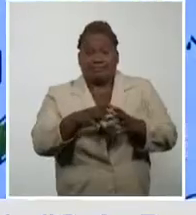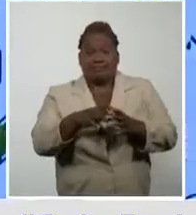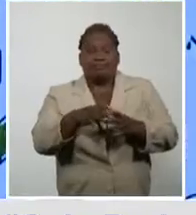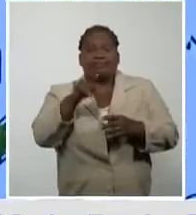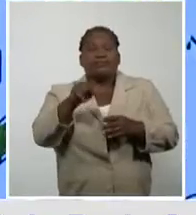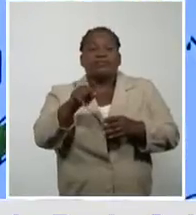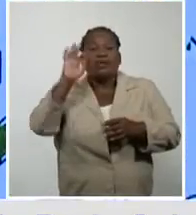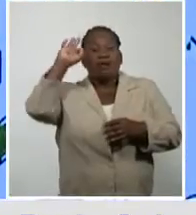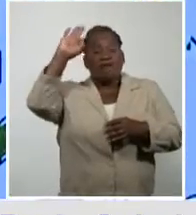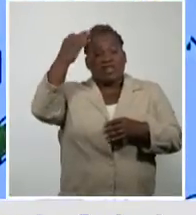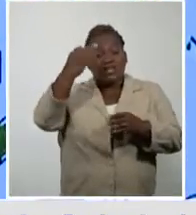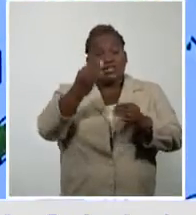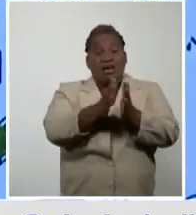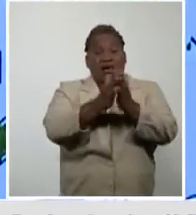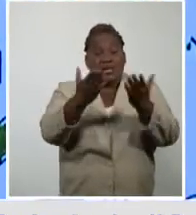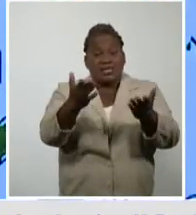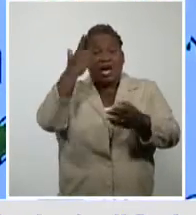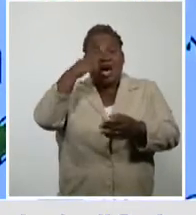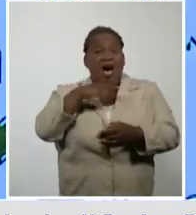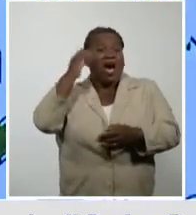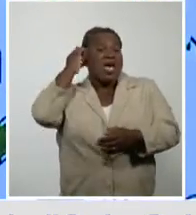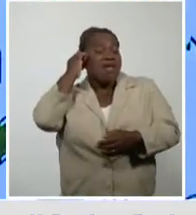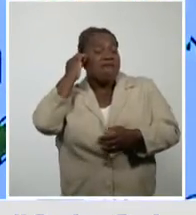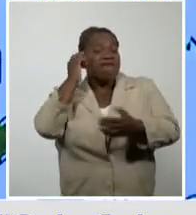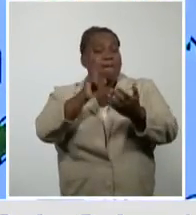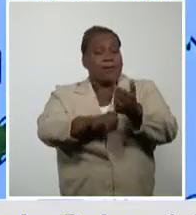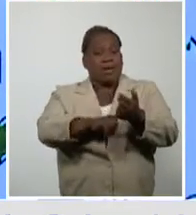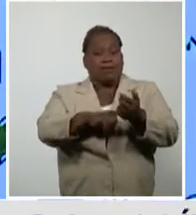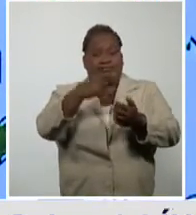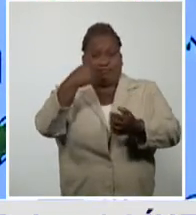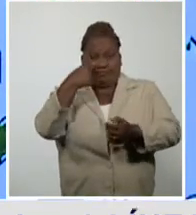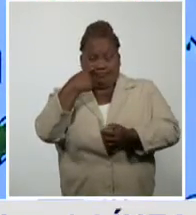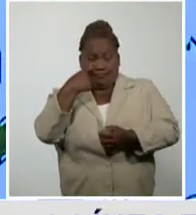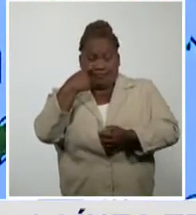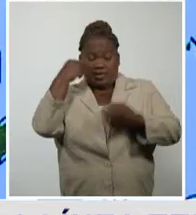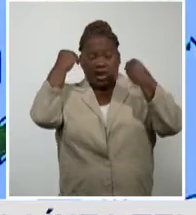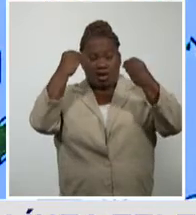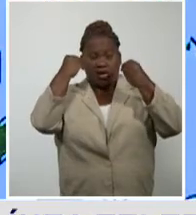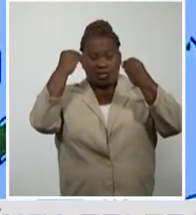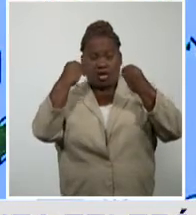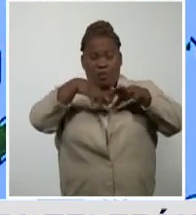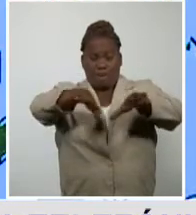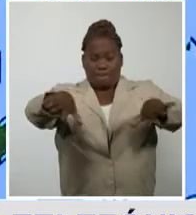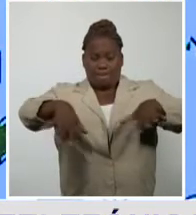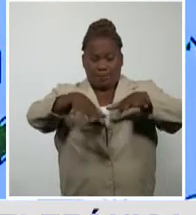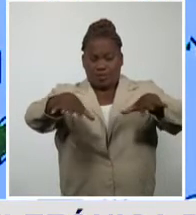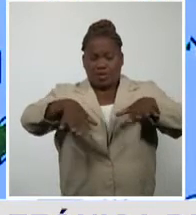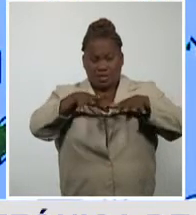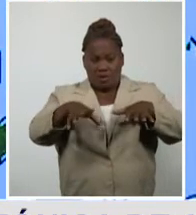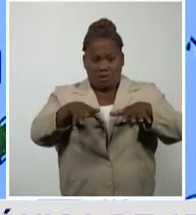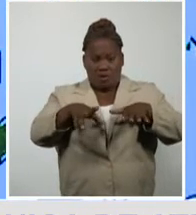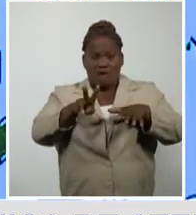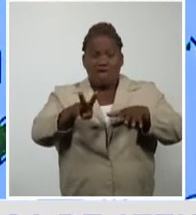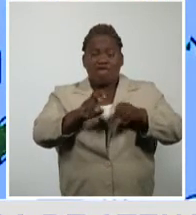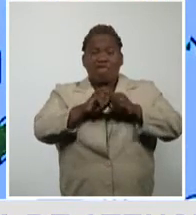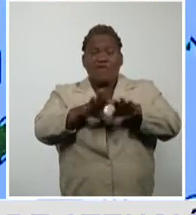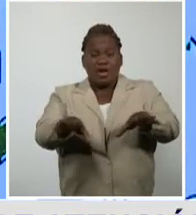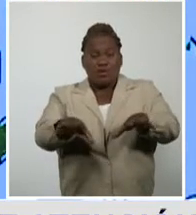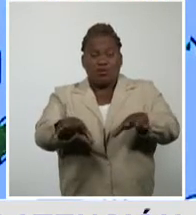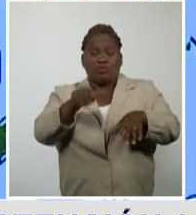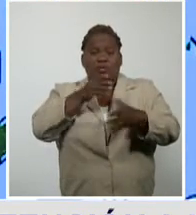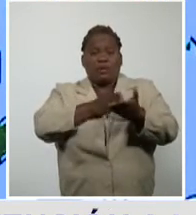Francesa de Prensa, AFP, pregunta: teniendo en cuenta que la situación epidemiológica se mantenga como hasta el momento, con un